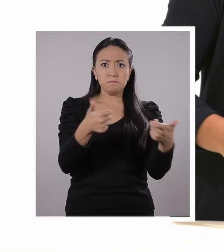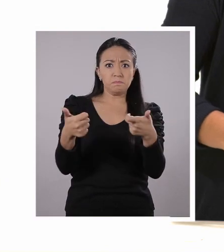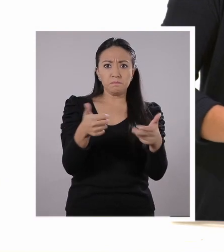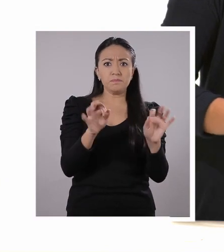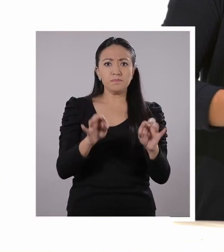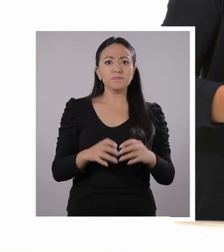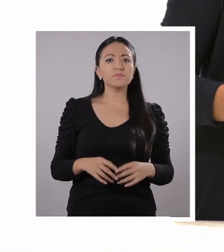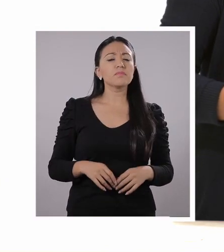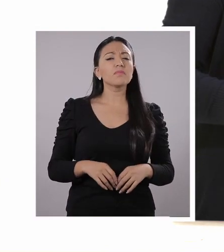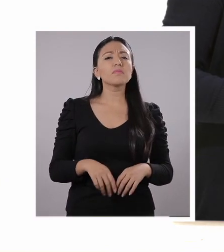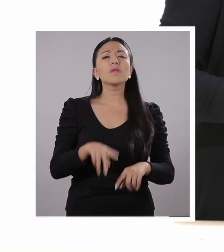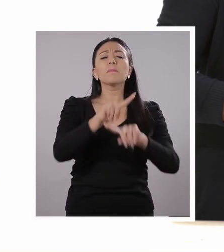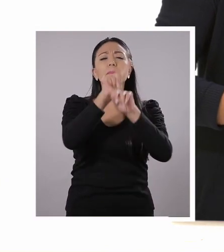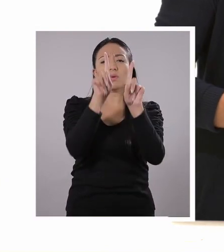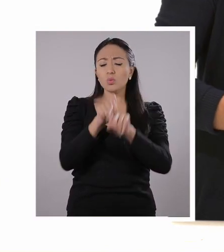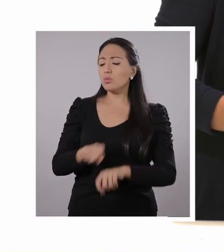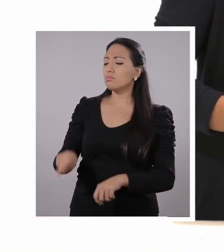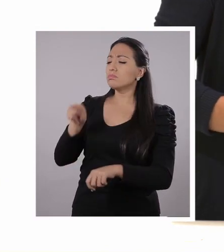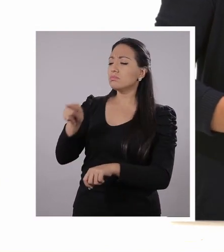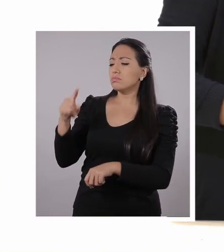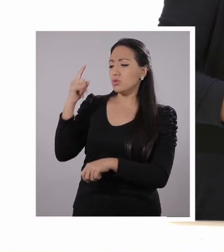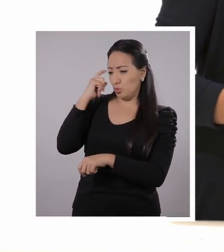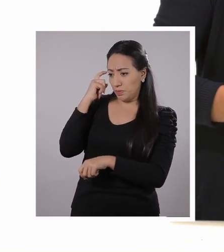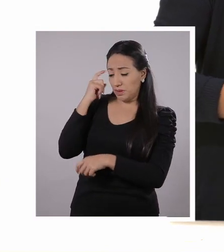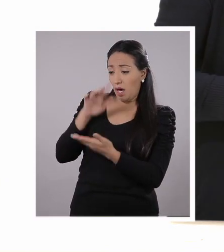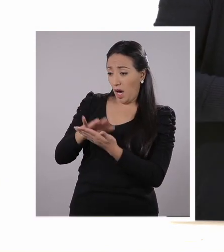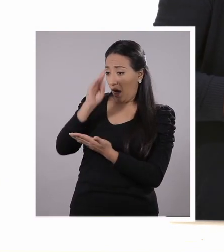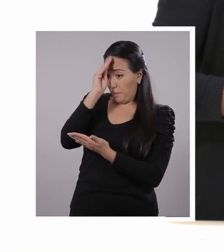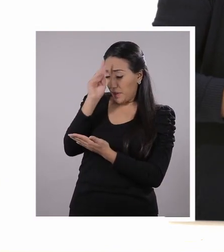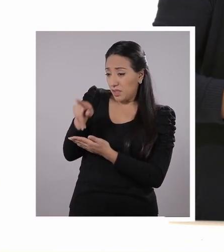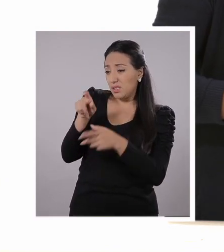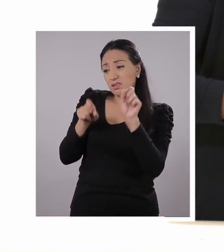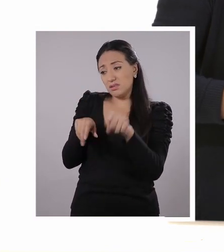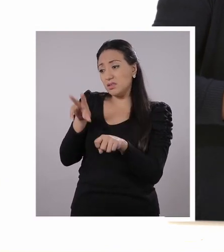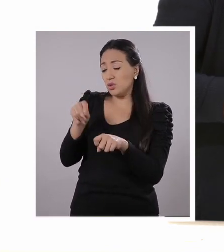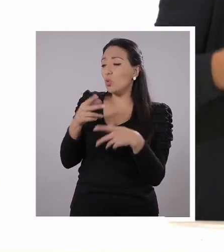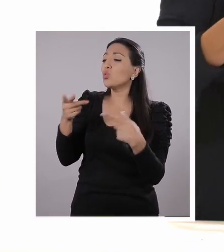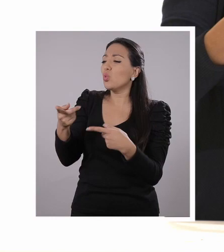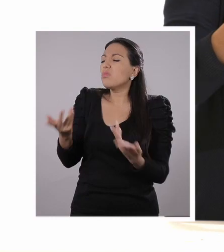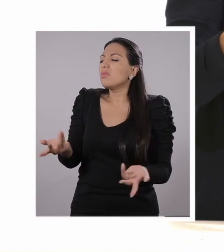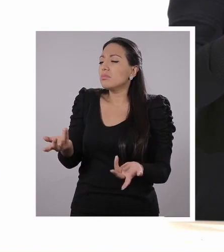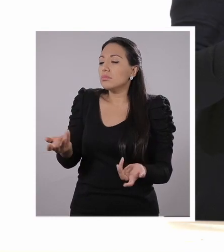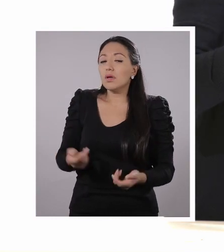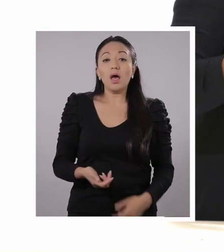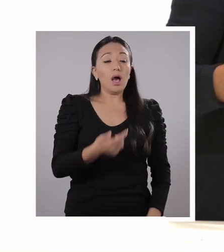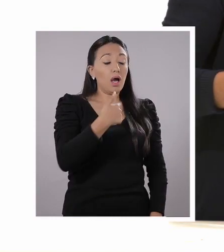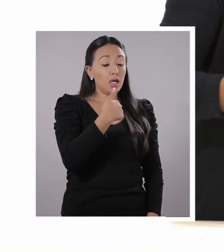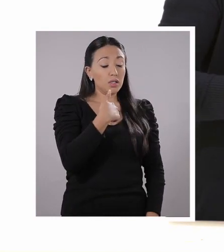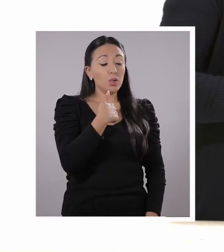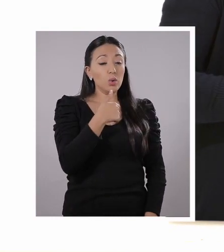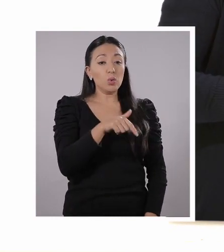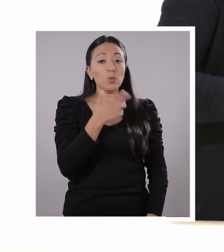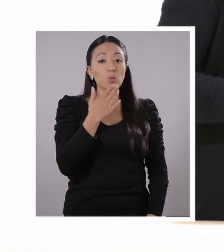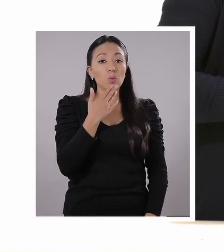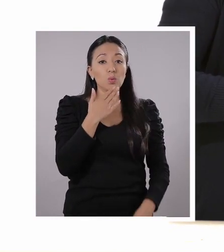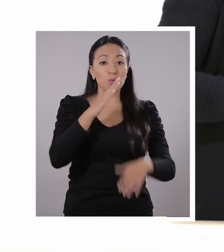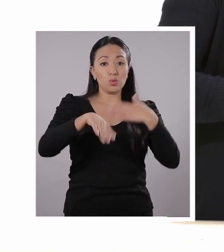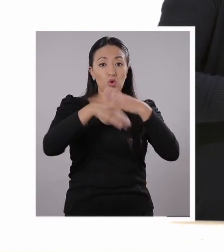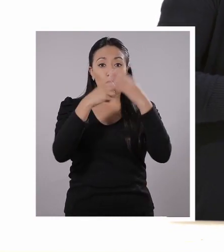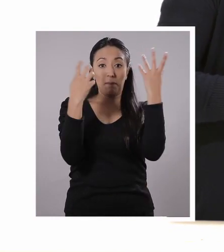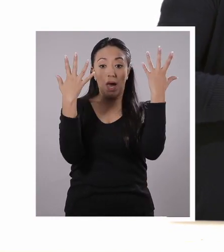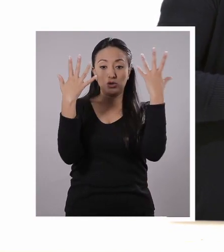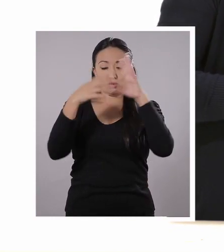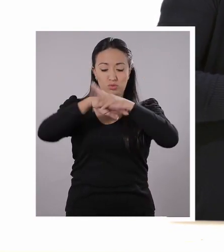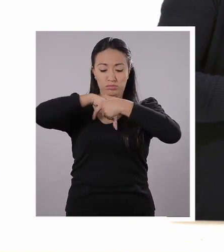te parece, Pancho? Me encanta, profe. ¿Tú crees que con lo que estás haciendo estás aprendiendo algo? ¿O estás agilitando algo? Mire, estoy